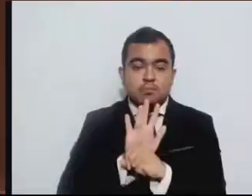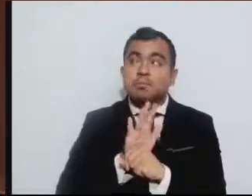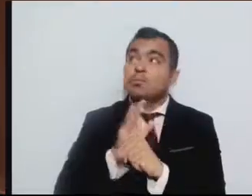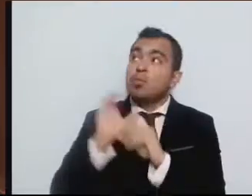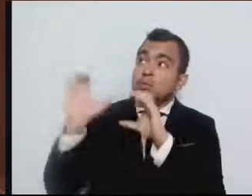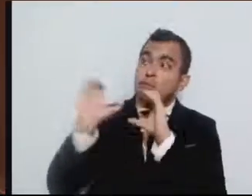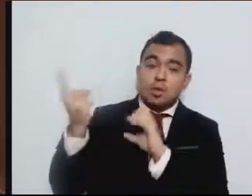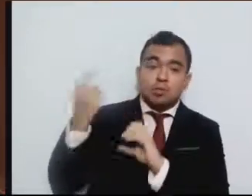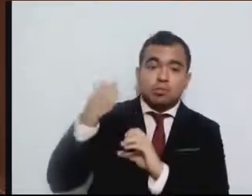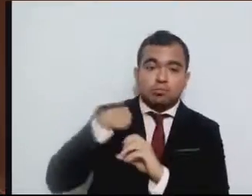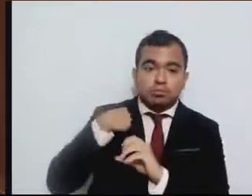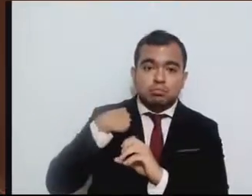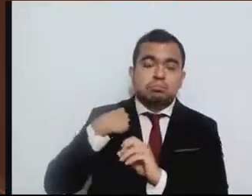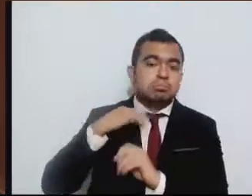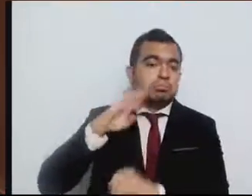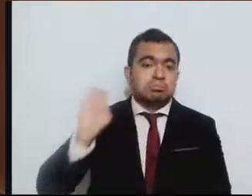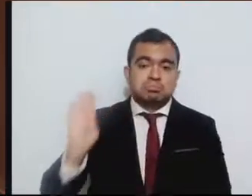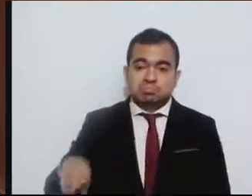al menos